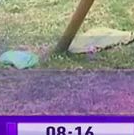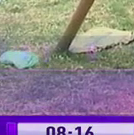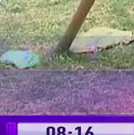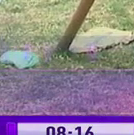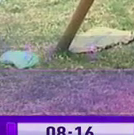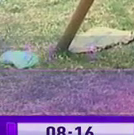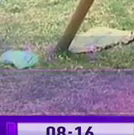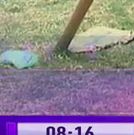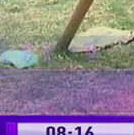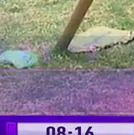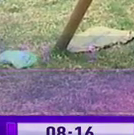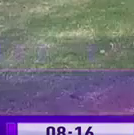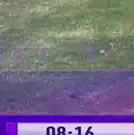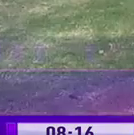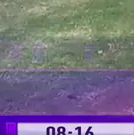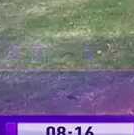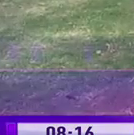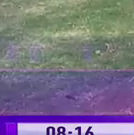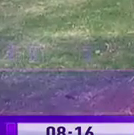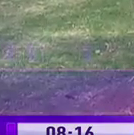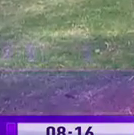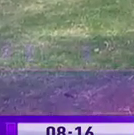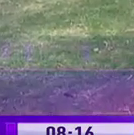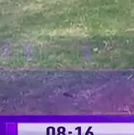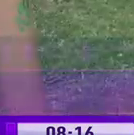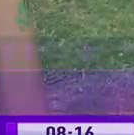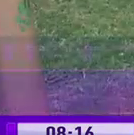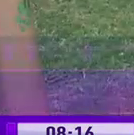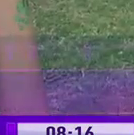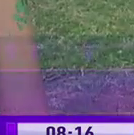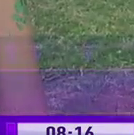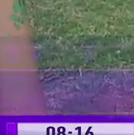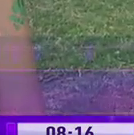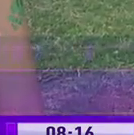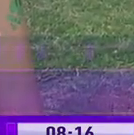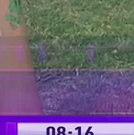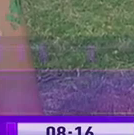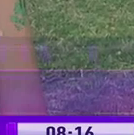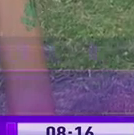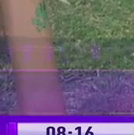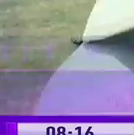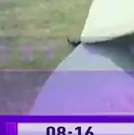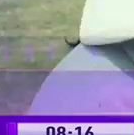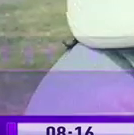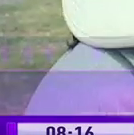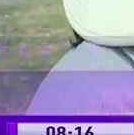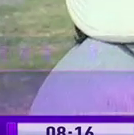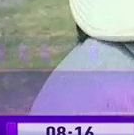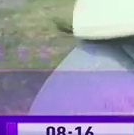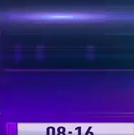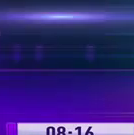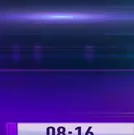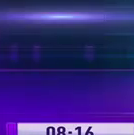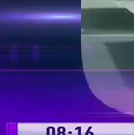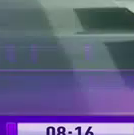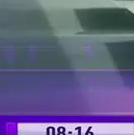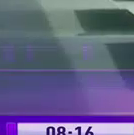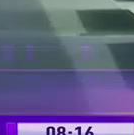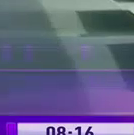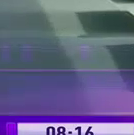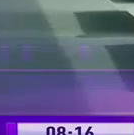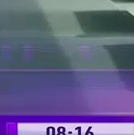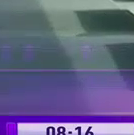la feria diaria que se repare los juegos del parque que están en mal estado y fíjense ustedes